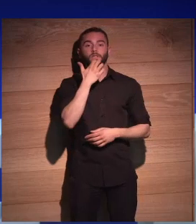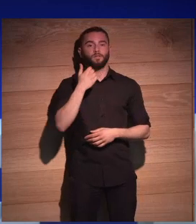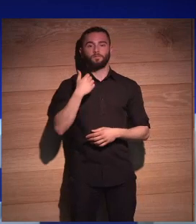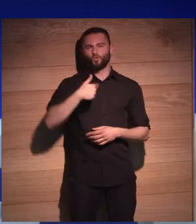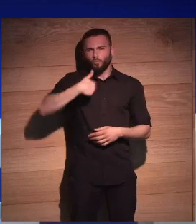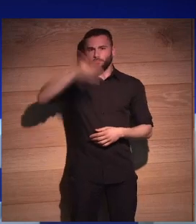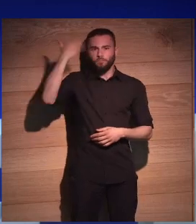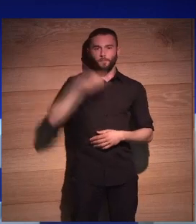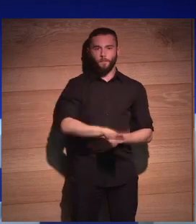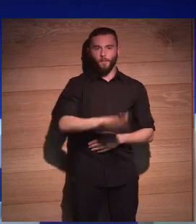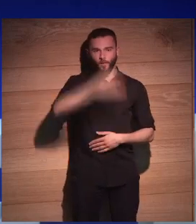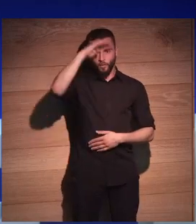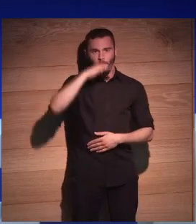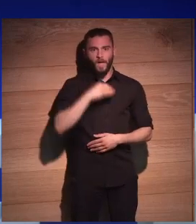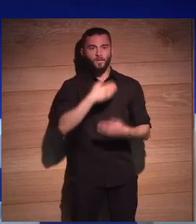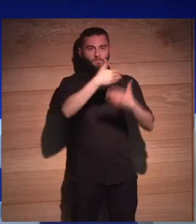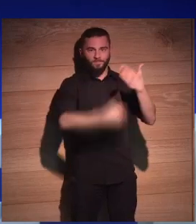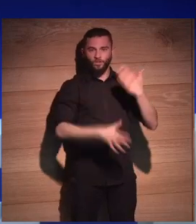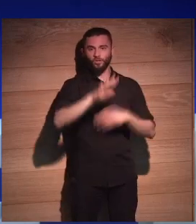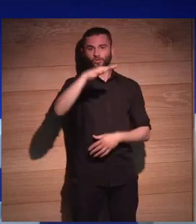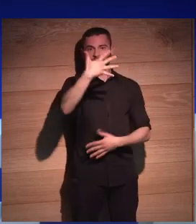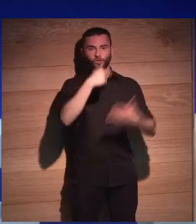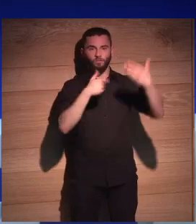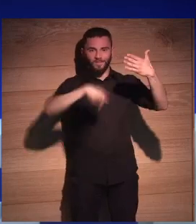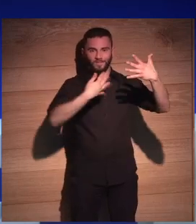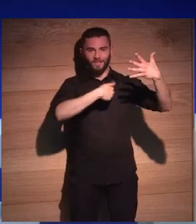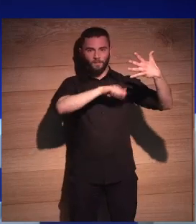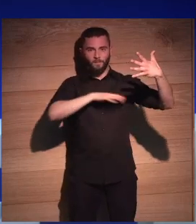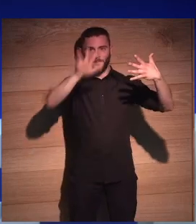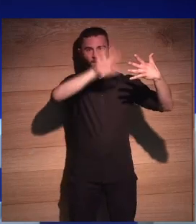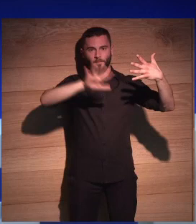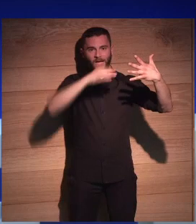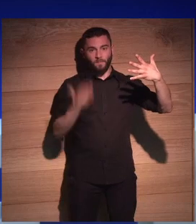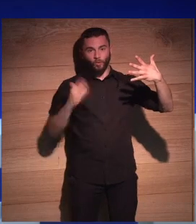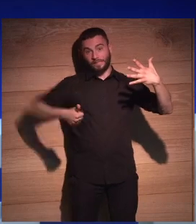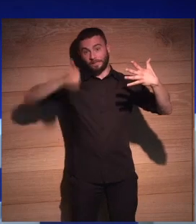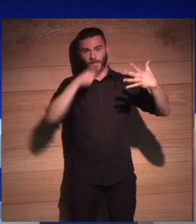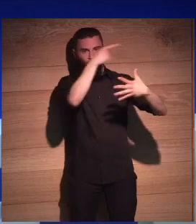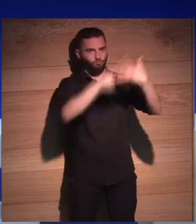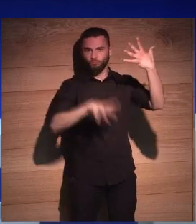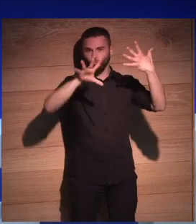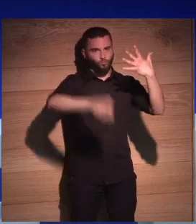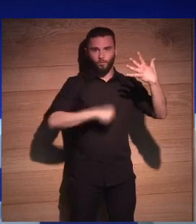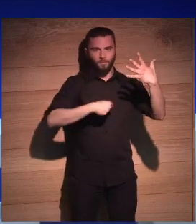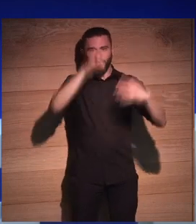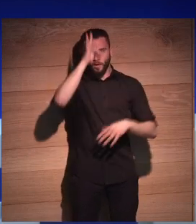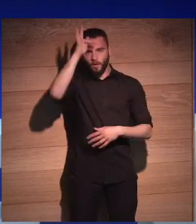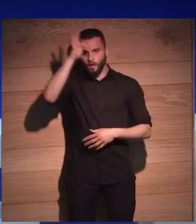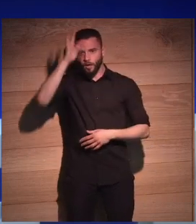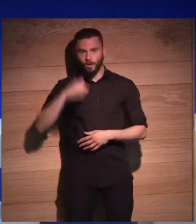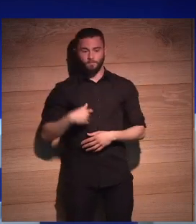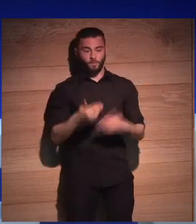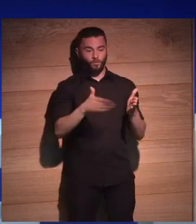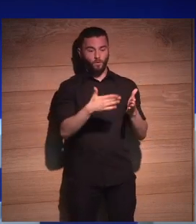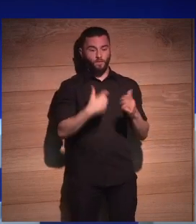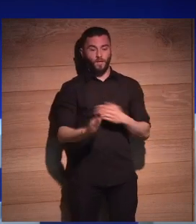era pequeño, mi padre compraba los 5 periódicos más importantes de este país, todos los domingos, me los ponía encima de la mesa de la cocina y me hacía leer